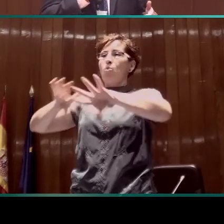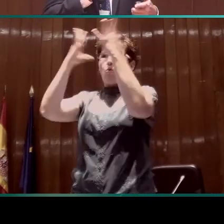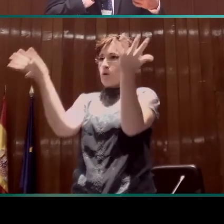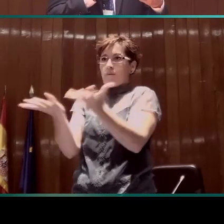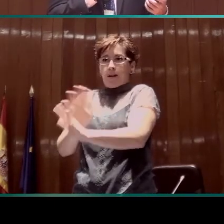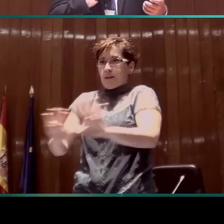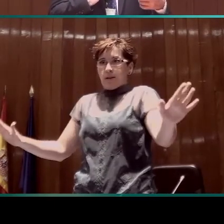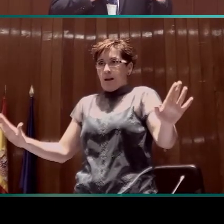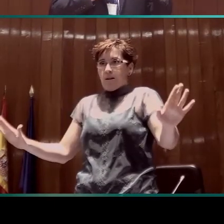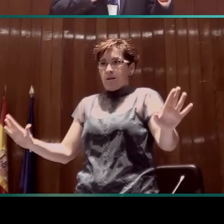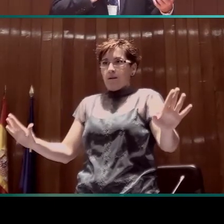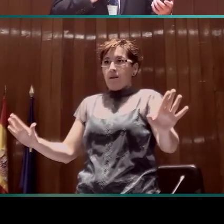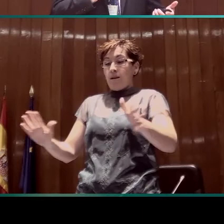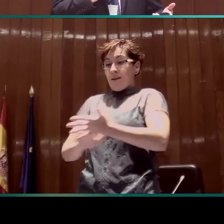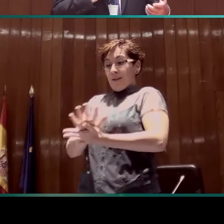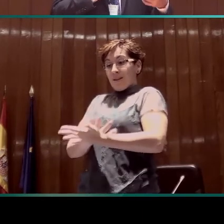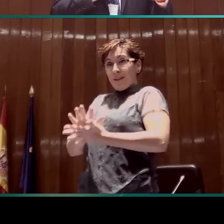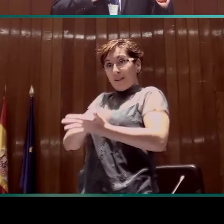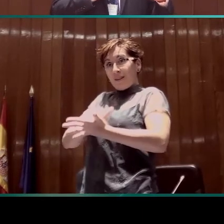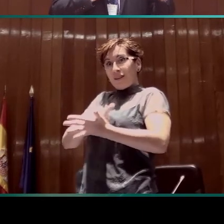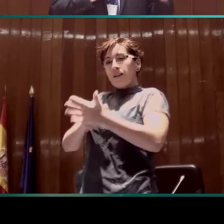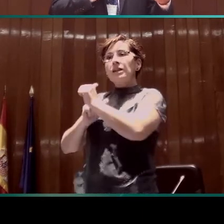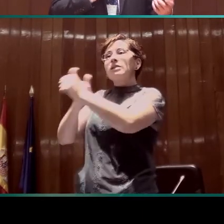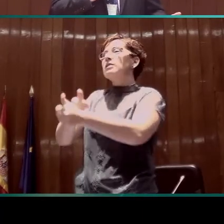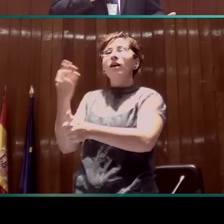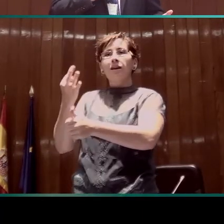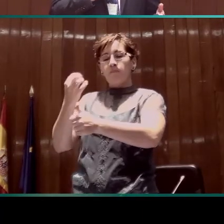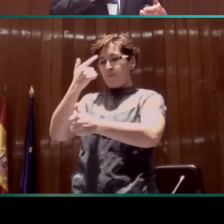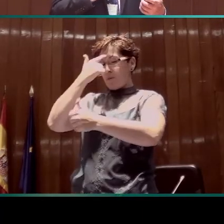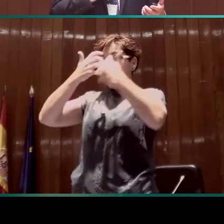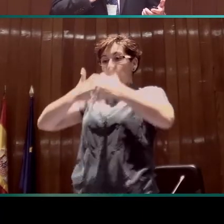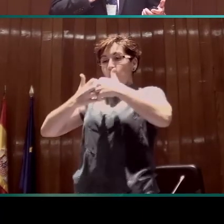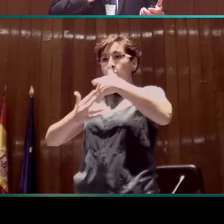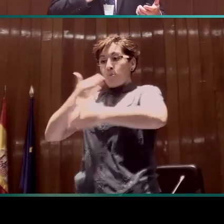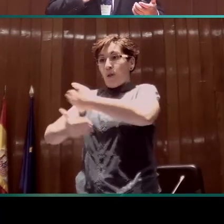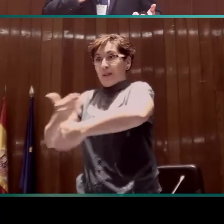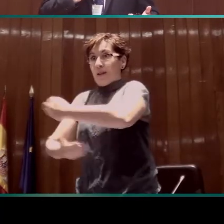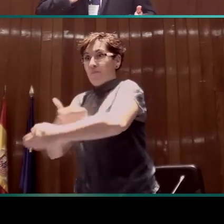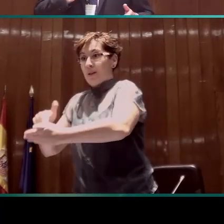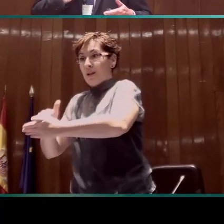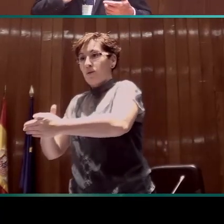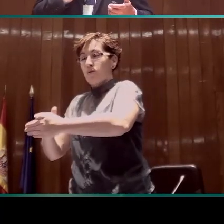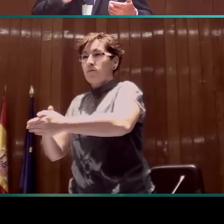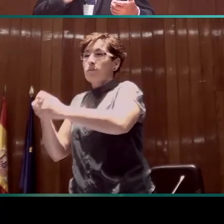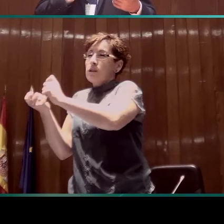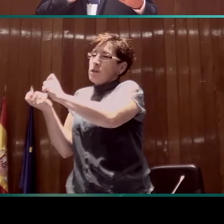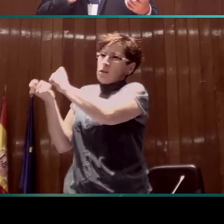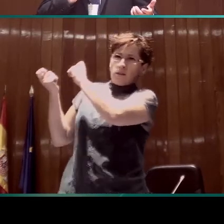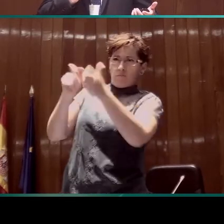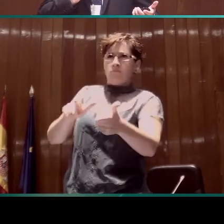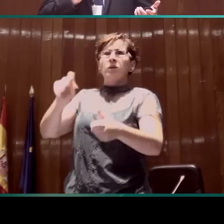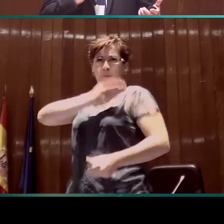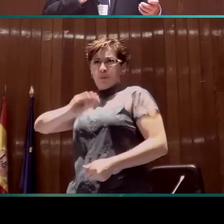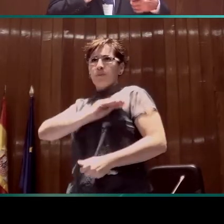de signos se rigen por procesamiento que es similar en una gran medida al procesamiento de las